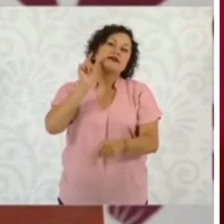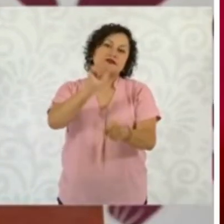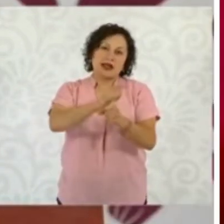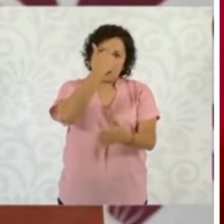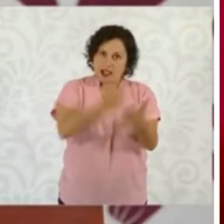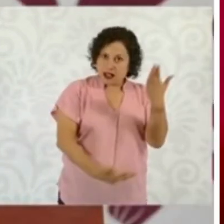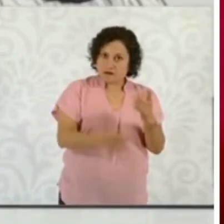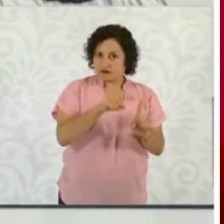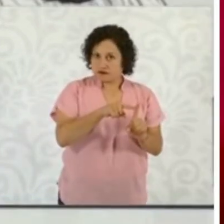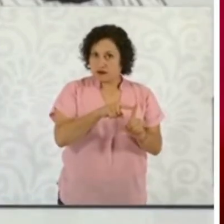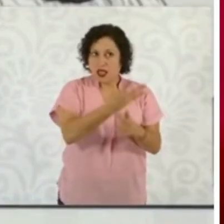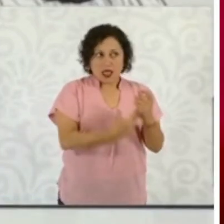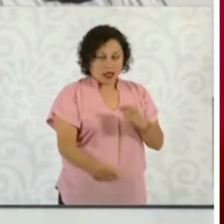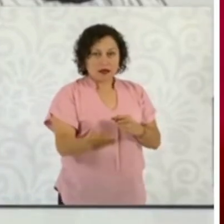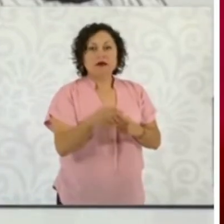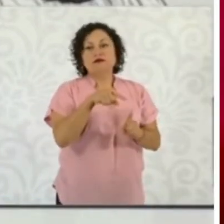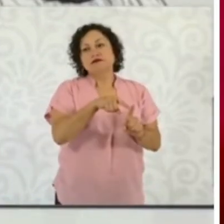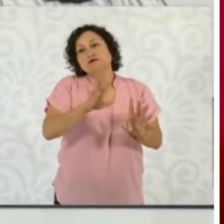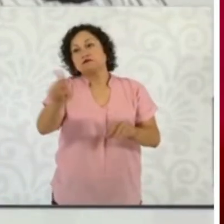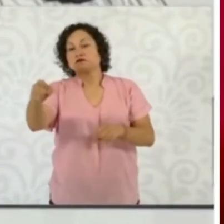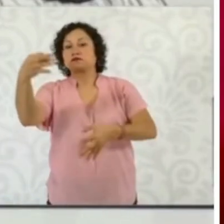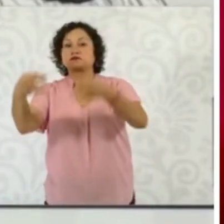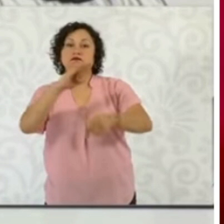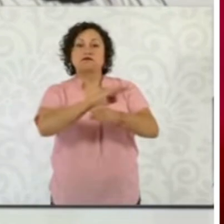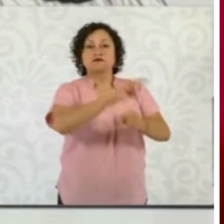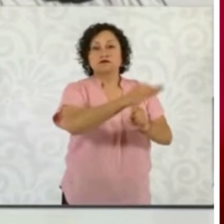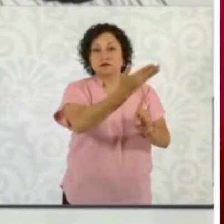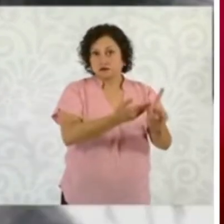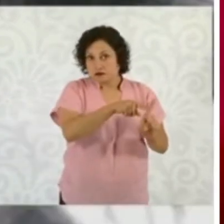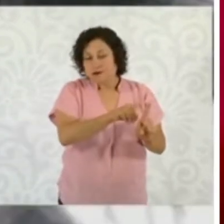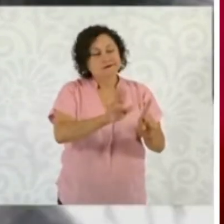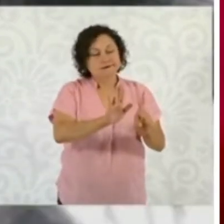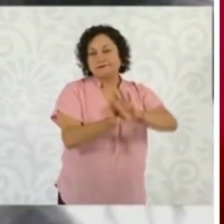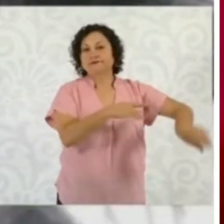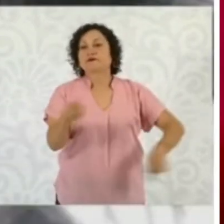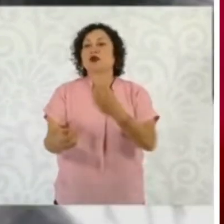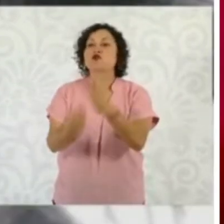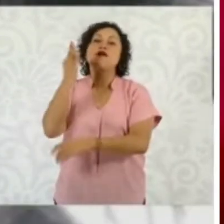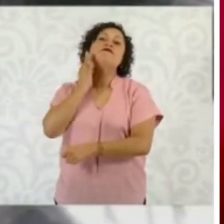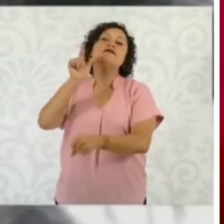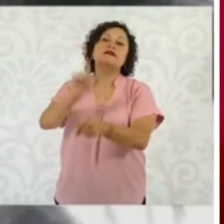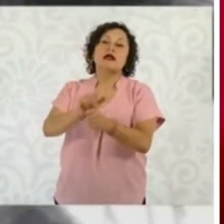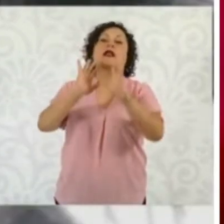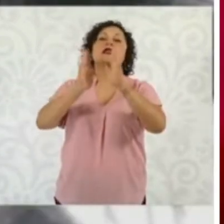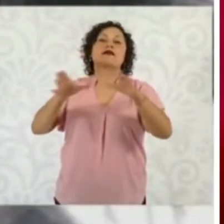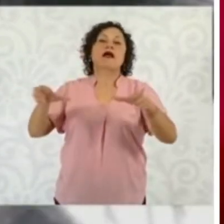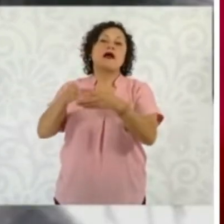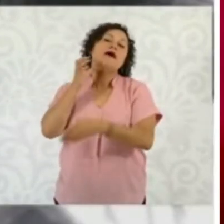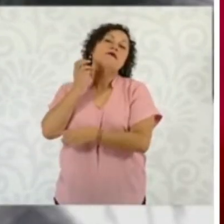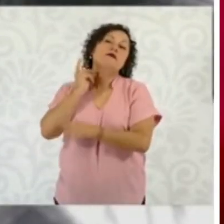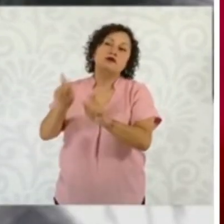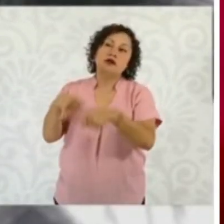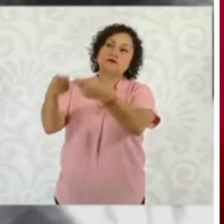la verdad, o es un delincuente, nada más que está amparado, sino el nuevo fiscal que fue electo ahora por el Congreso, quien tiene en sus manos